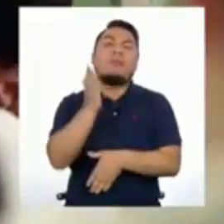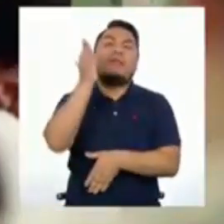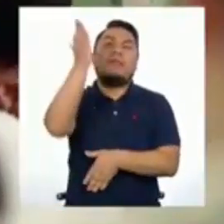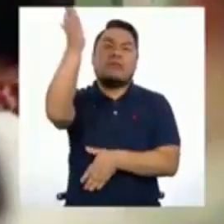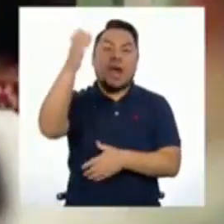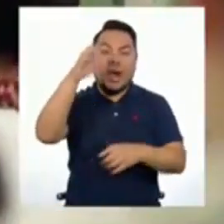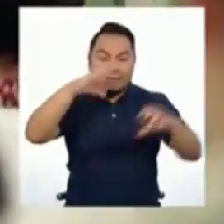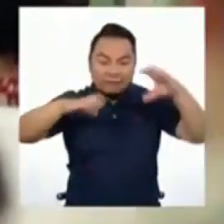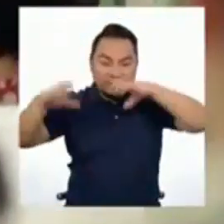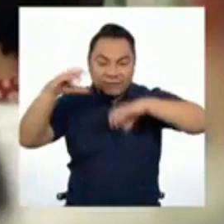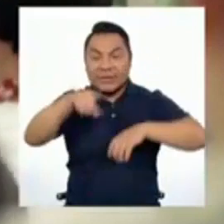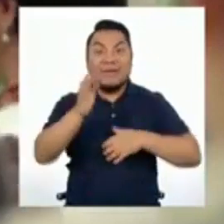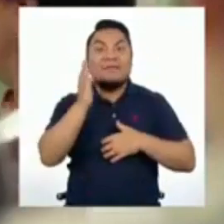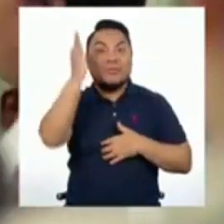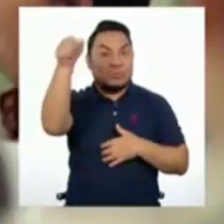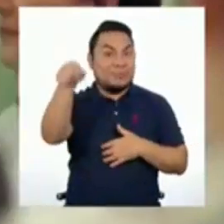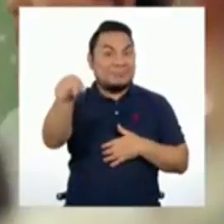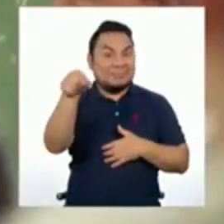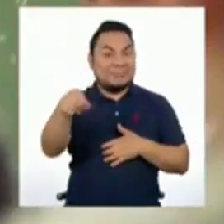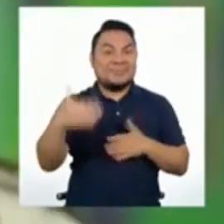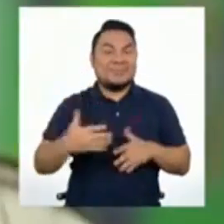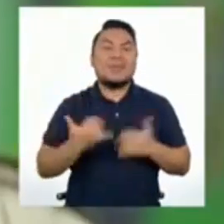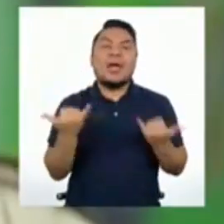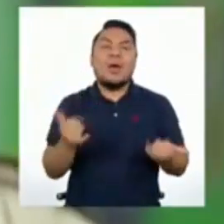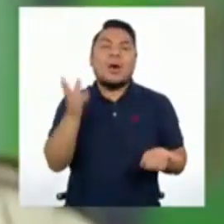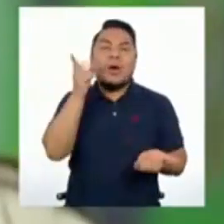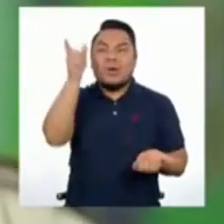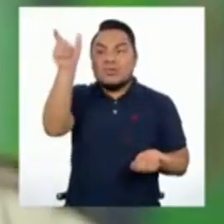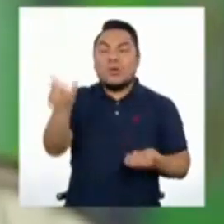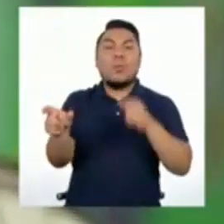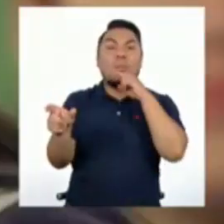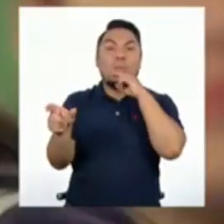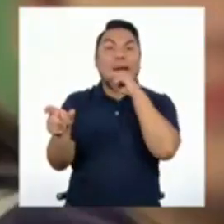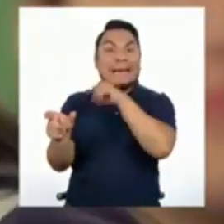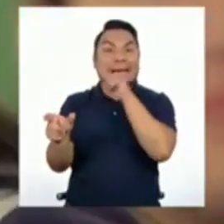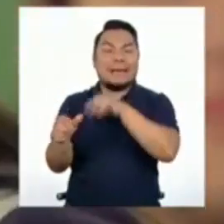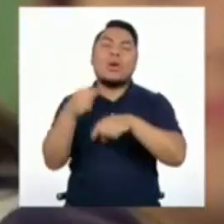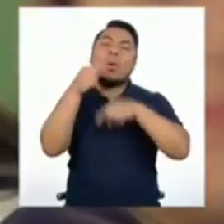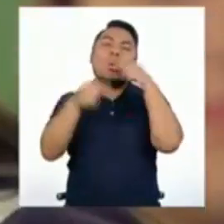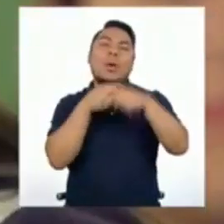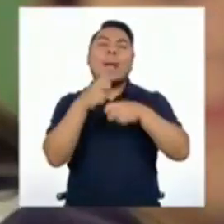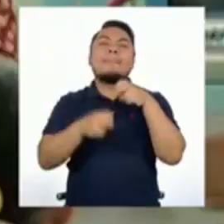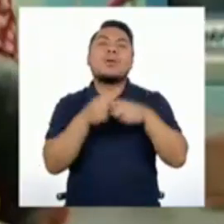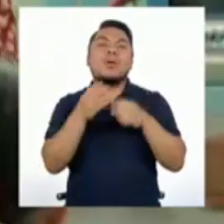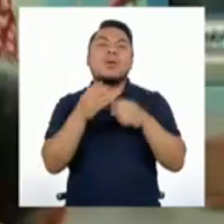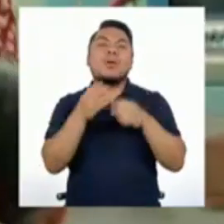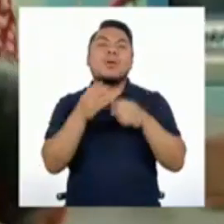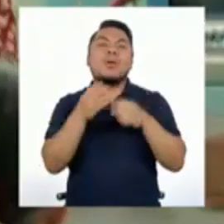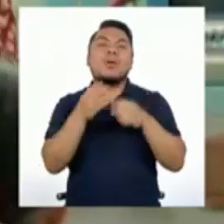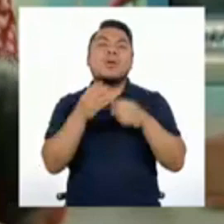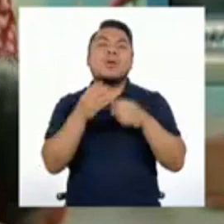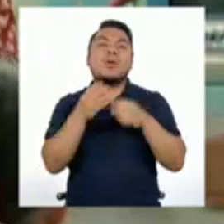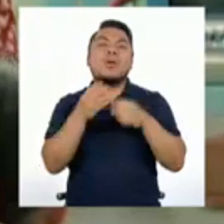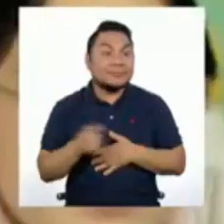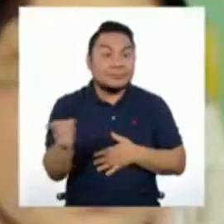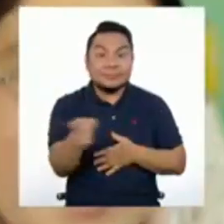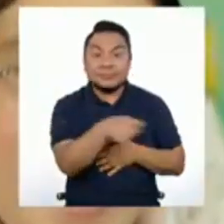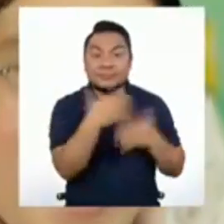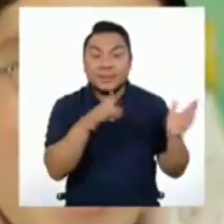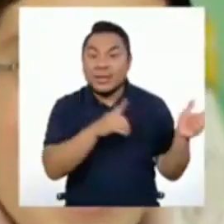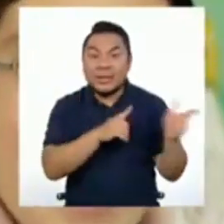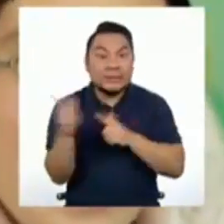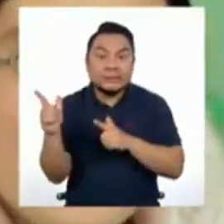futuro. Pero antes, escuchemos a la científica que va a contarnos el problema a resolver. ¿Están todos